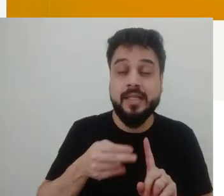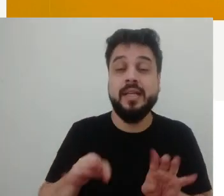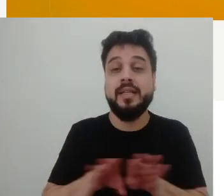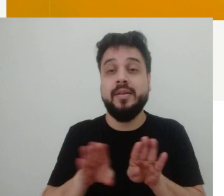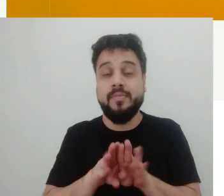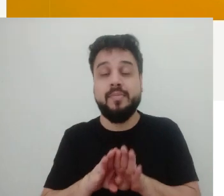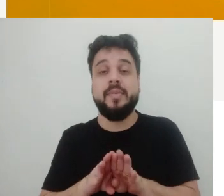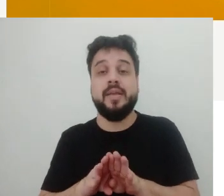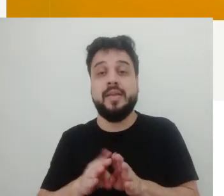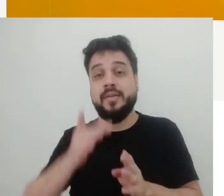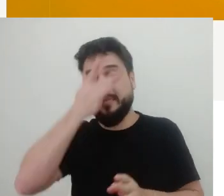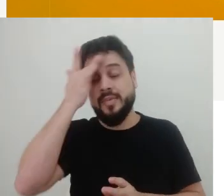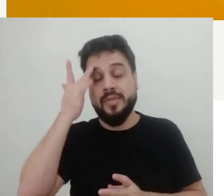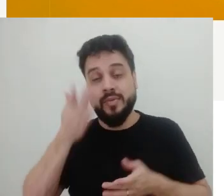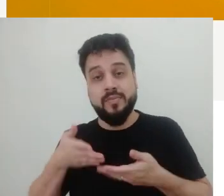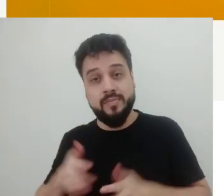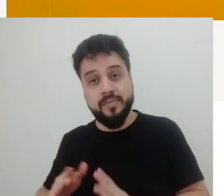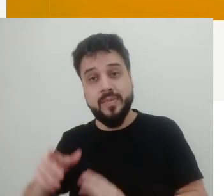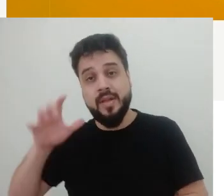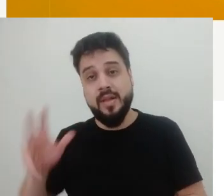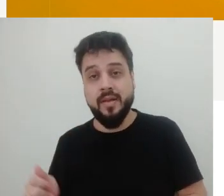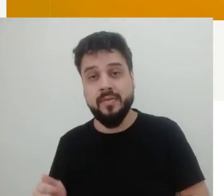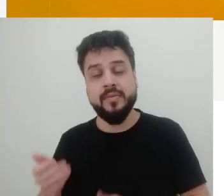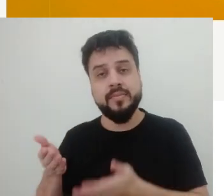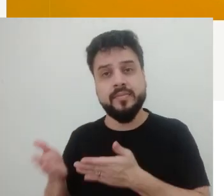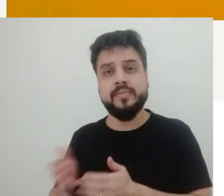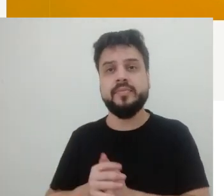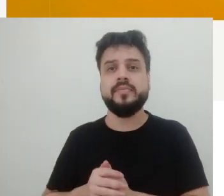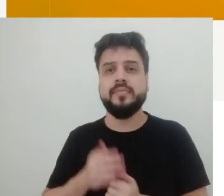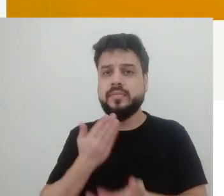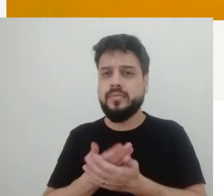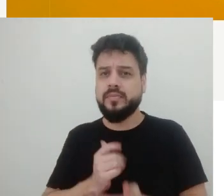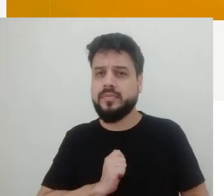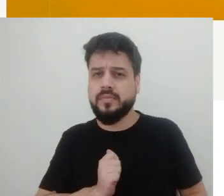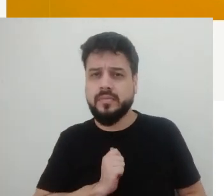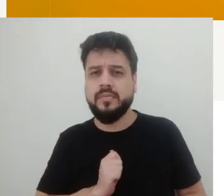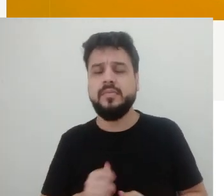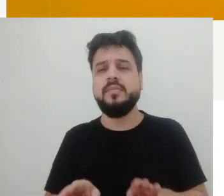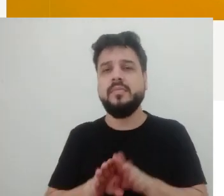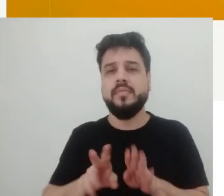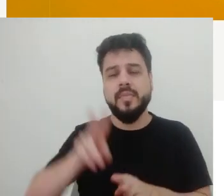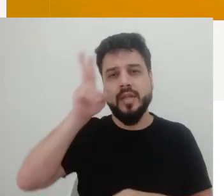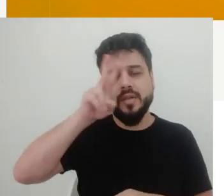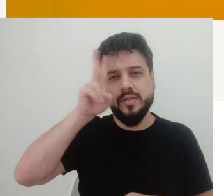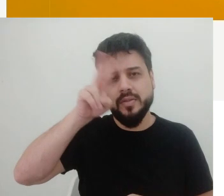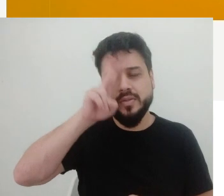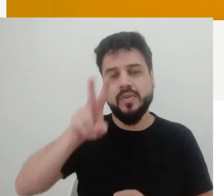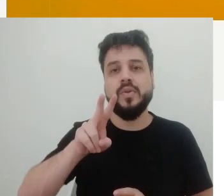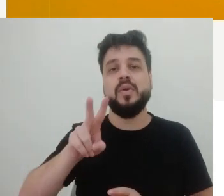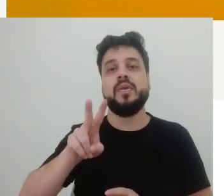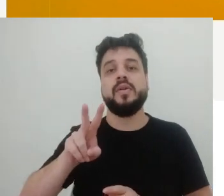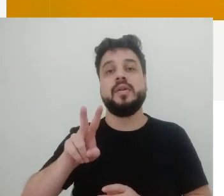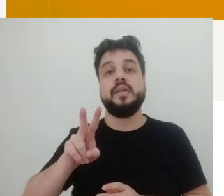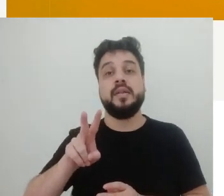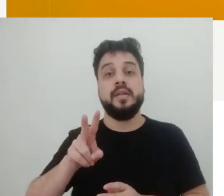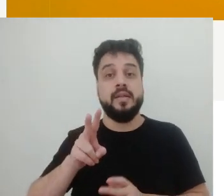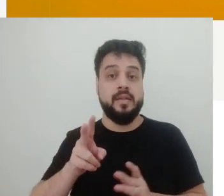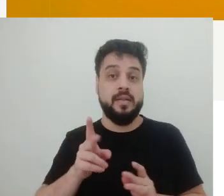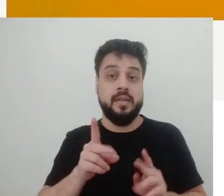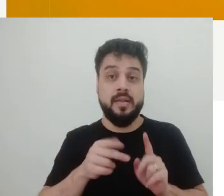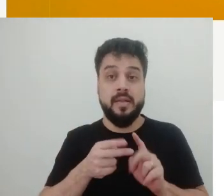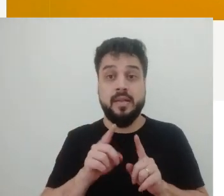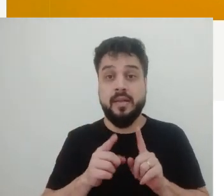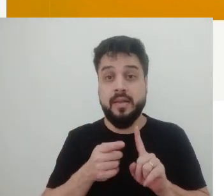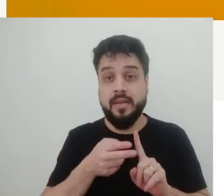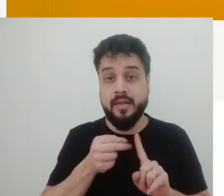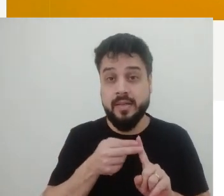sobre todo, tratar de detectar quiénes son los pensadores, no solamente indigenistas, mestizos, sino